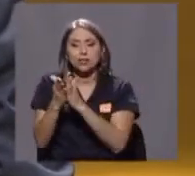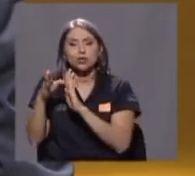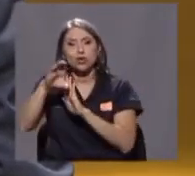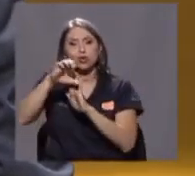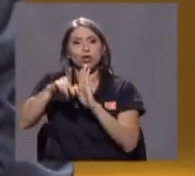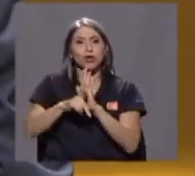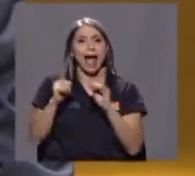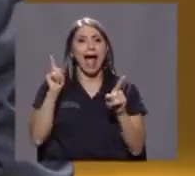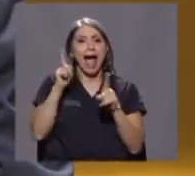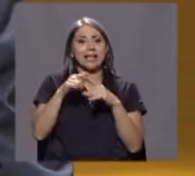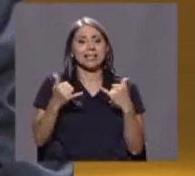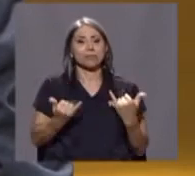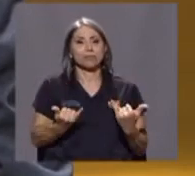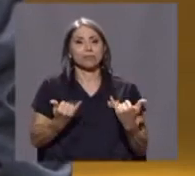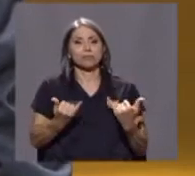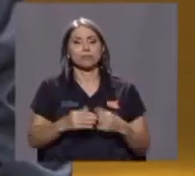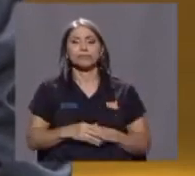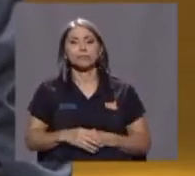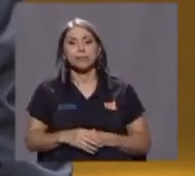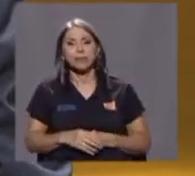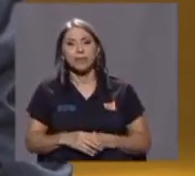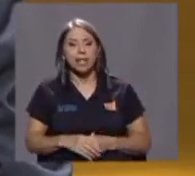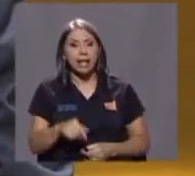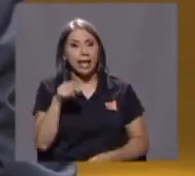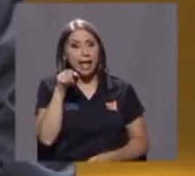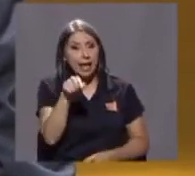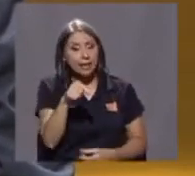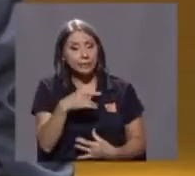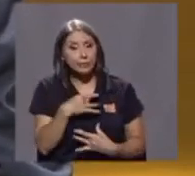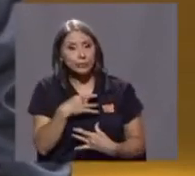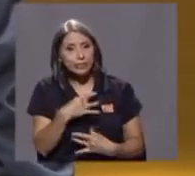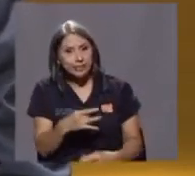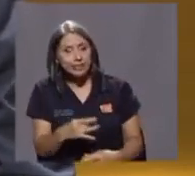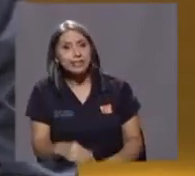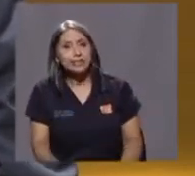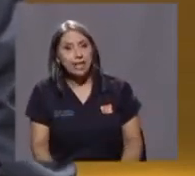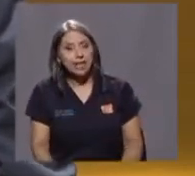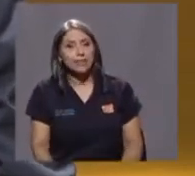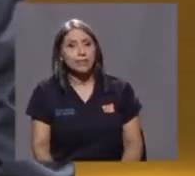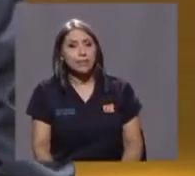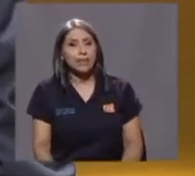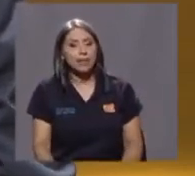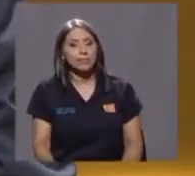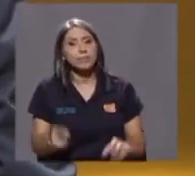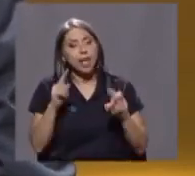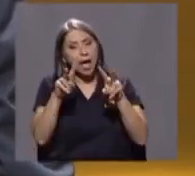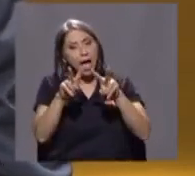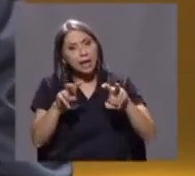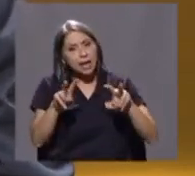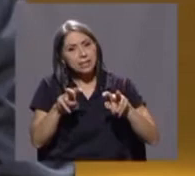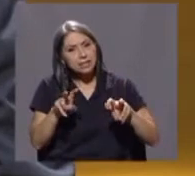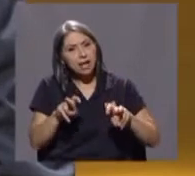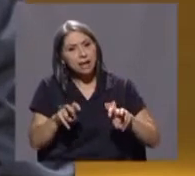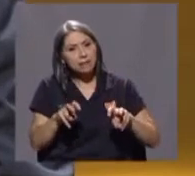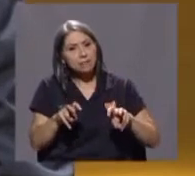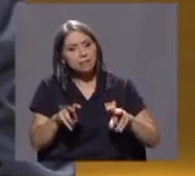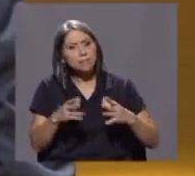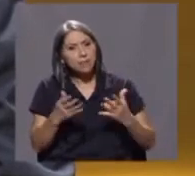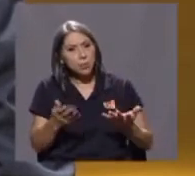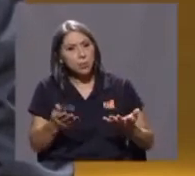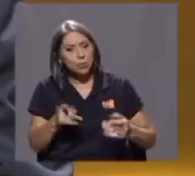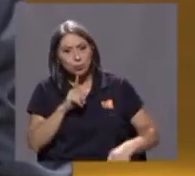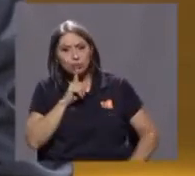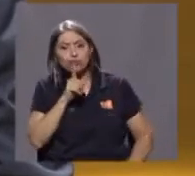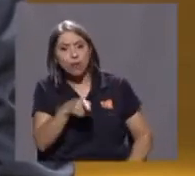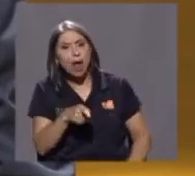días. Entonces eso es algo interesante de analizar, de ver. En realidad